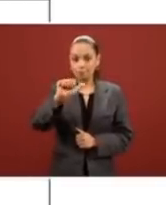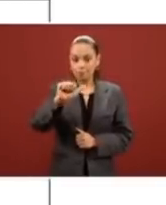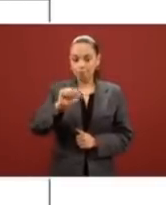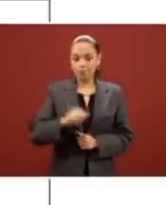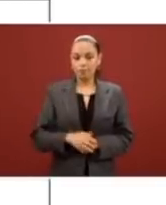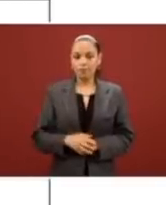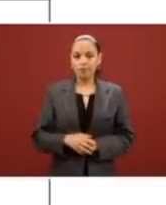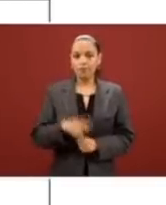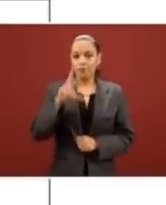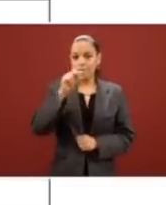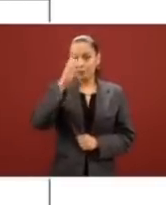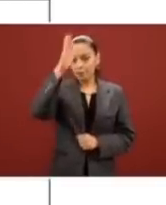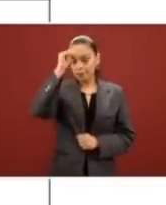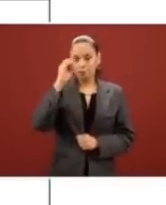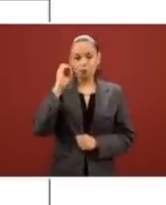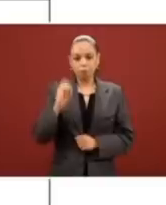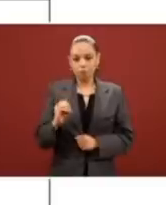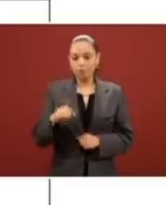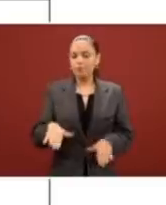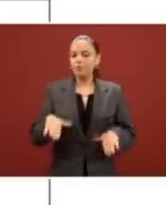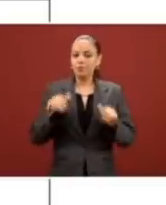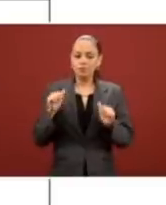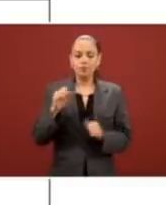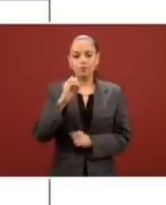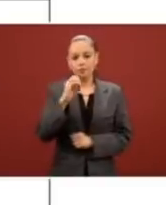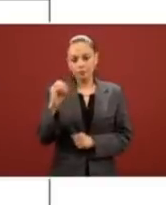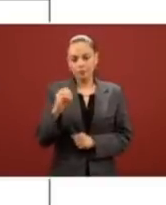en contra, 0, abstención, 0.